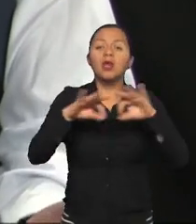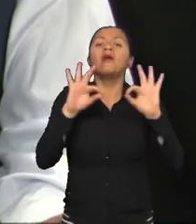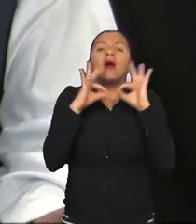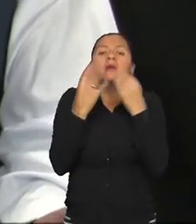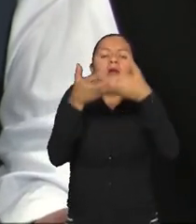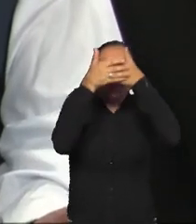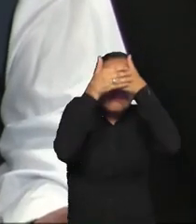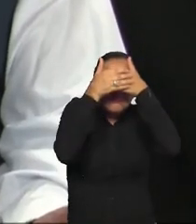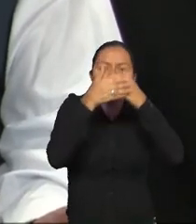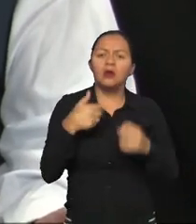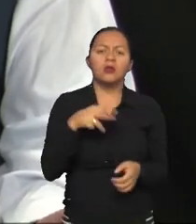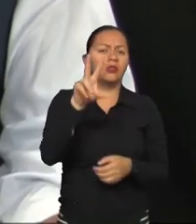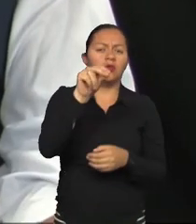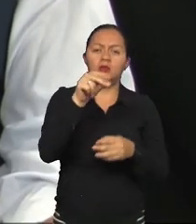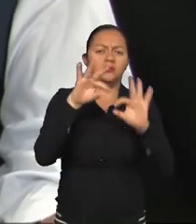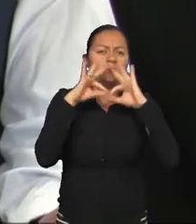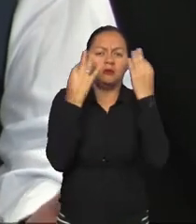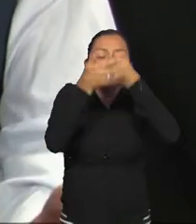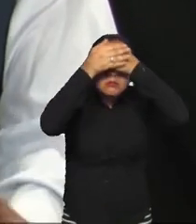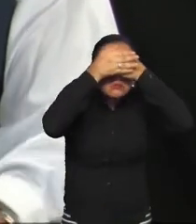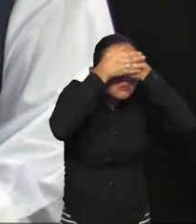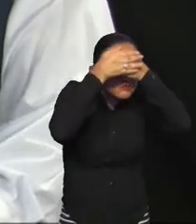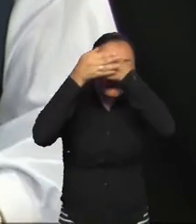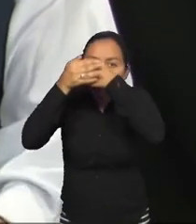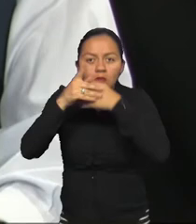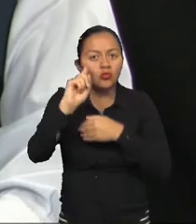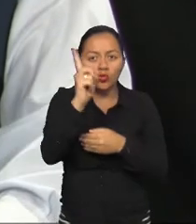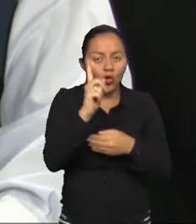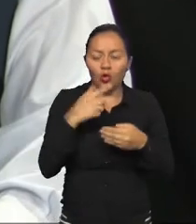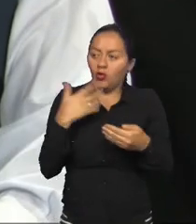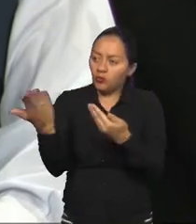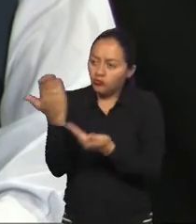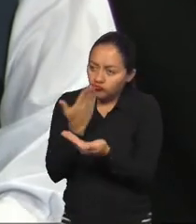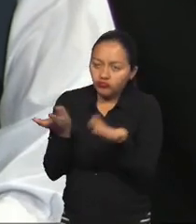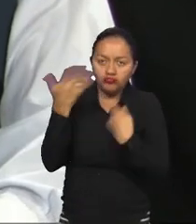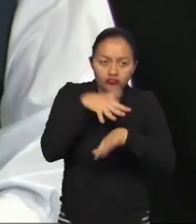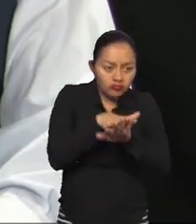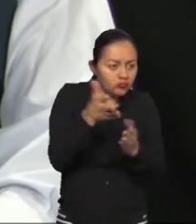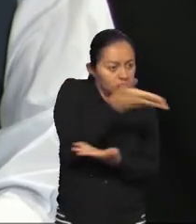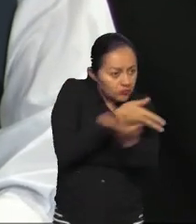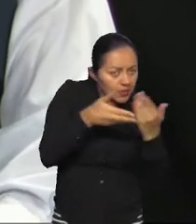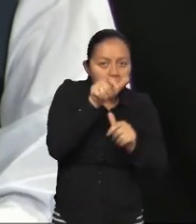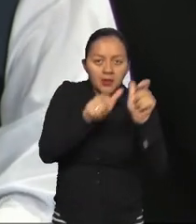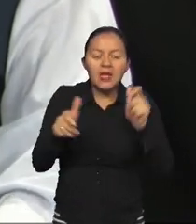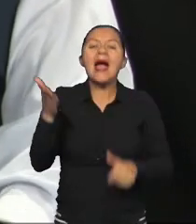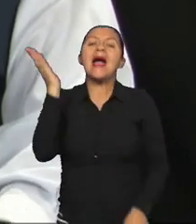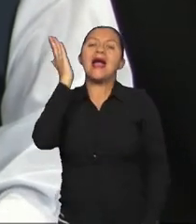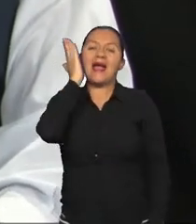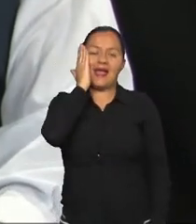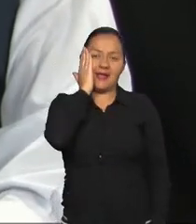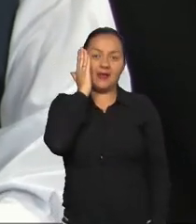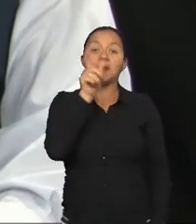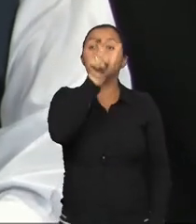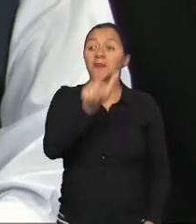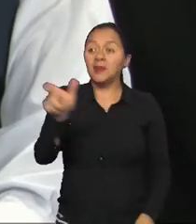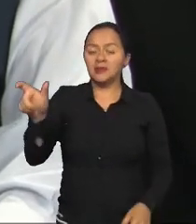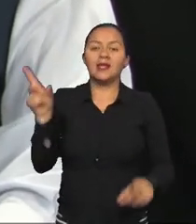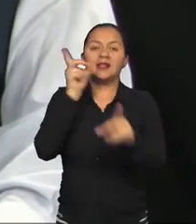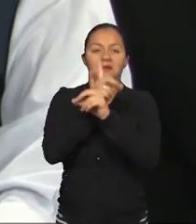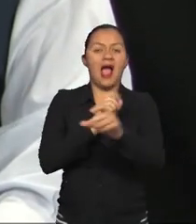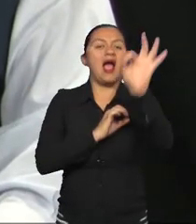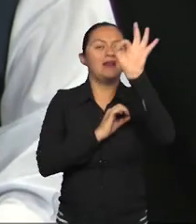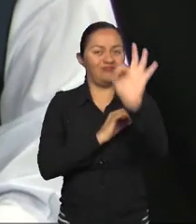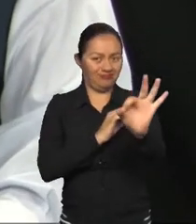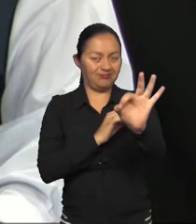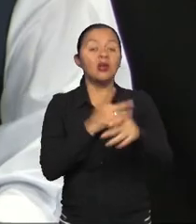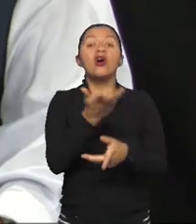espacio exclusivo, sino un espacio que se integra a las demás personas, los seres humanos, las personas con discapacidad.